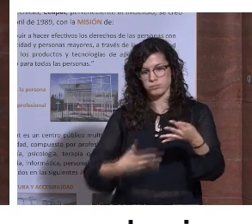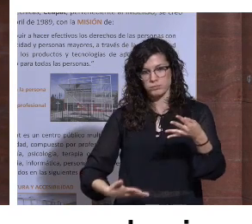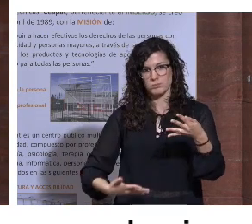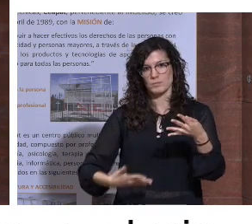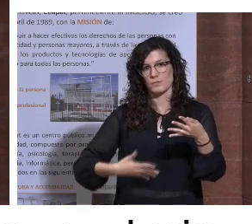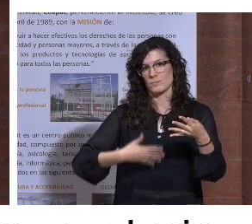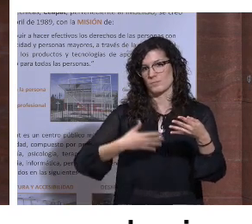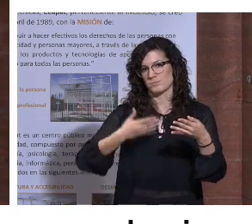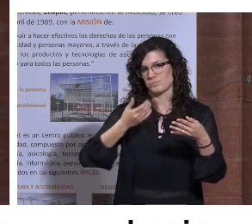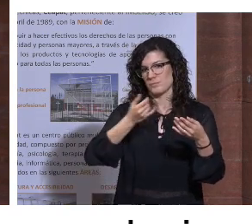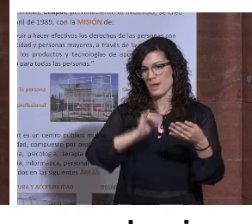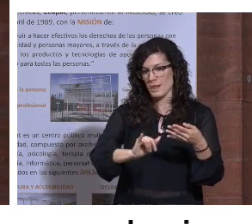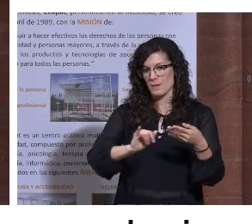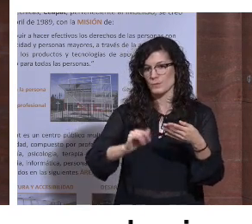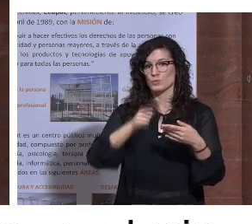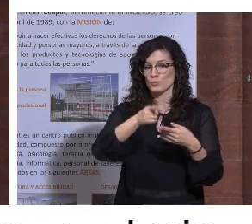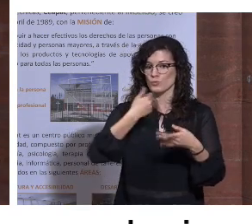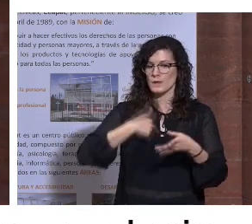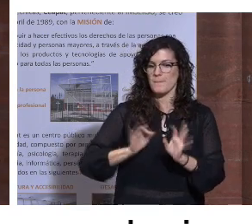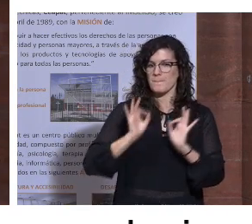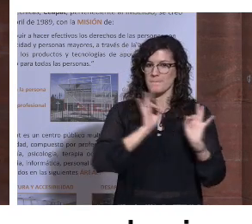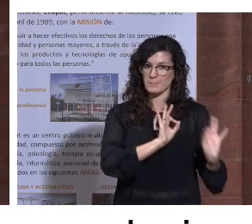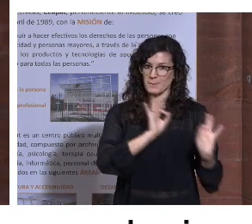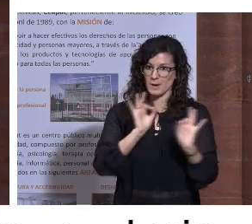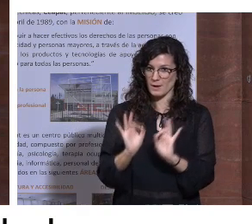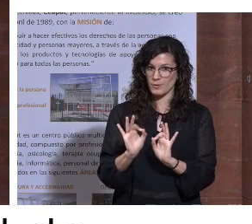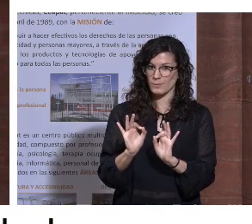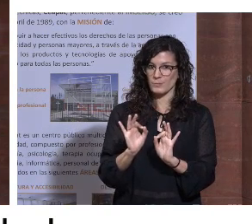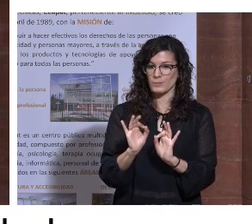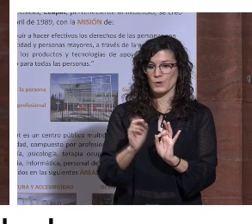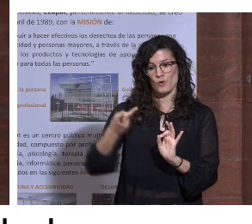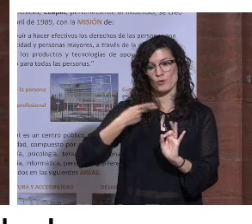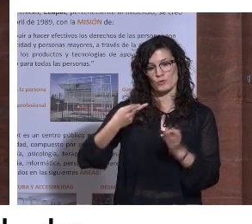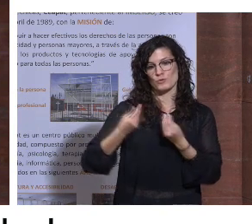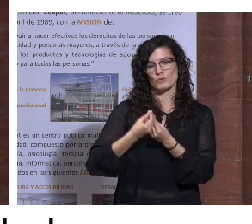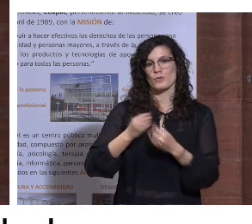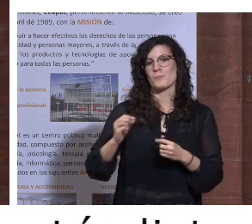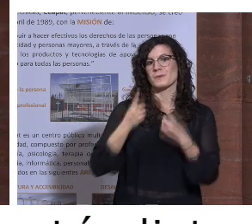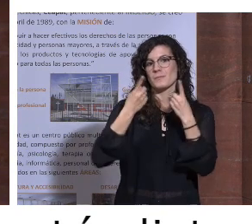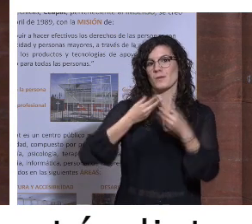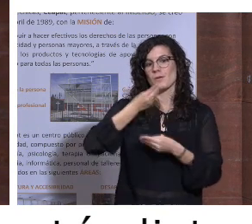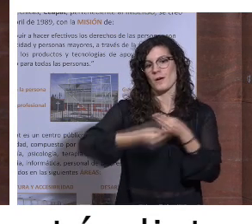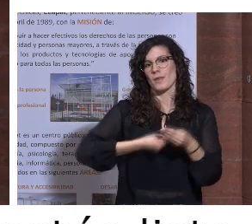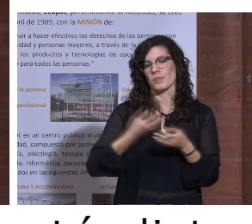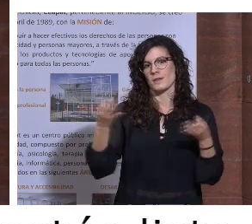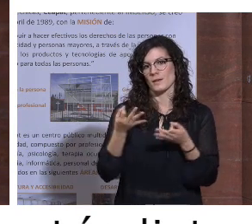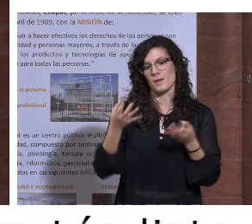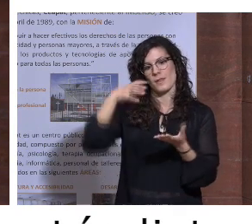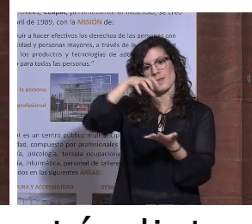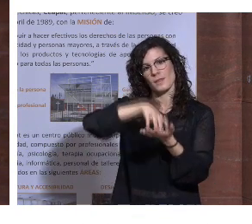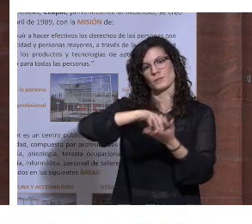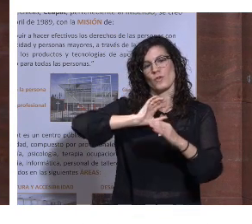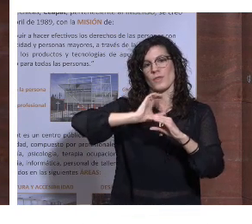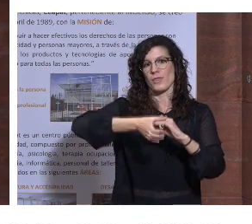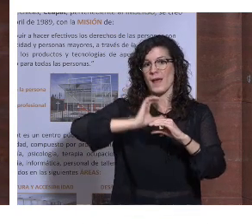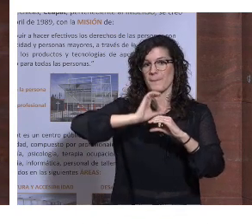existen. Cuando estés listo, lo primero que tenemos que hacer es una visita al CEAPAT